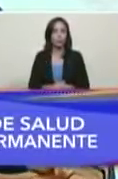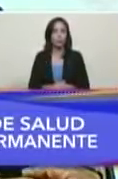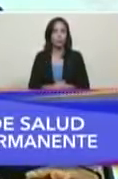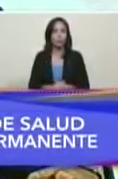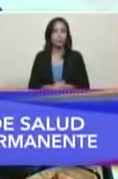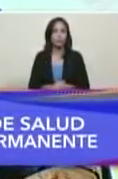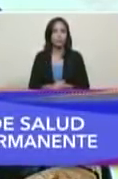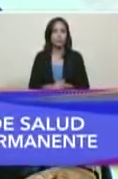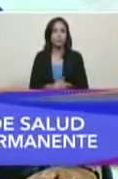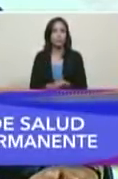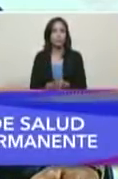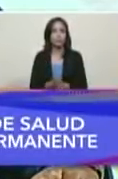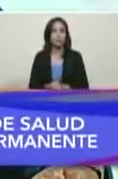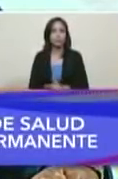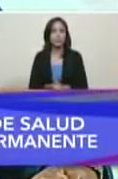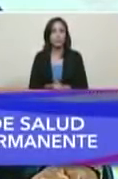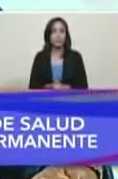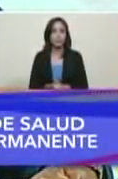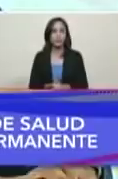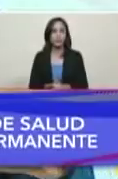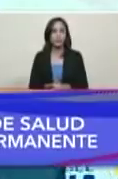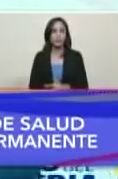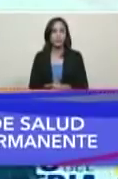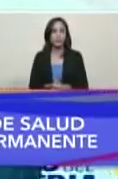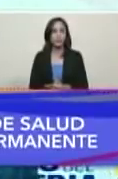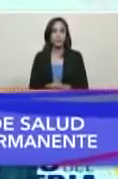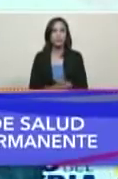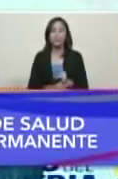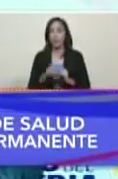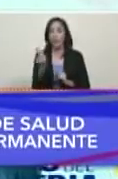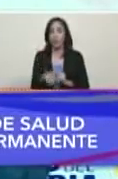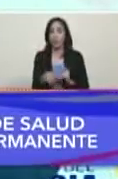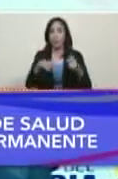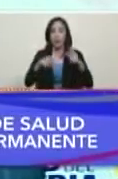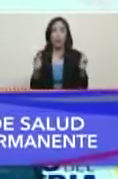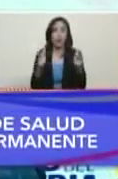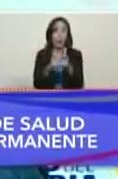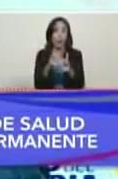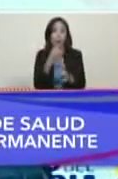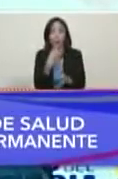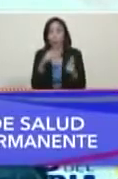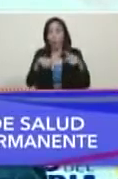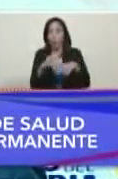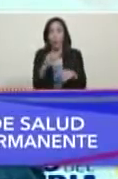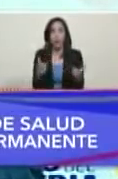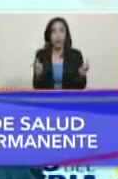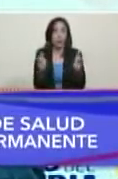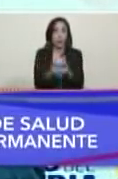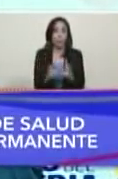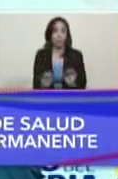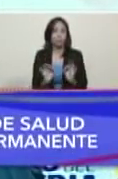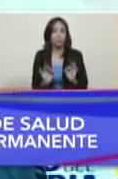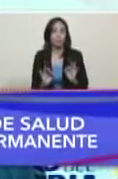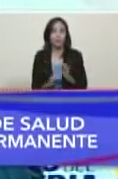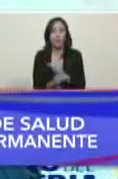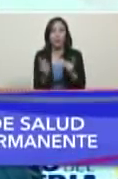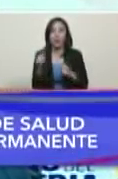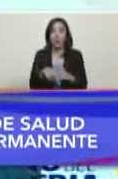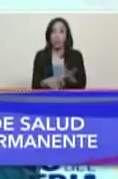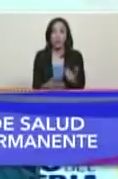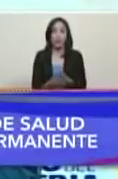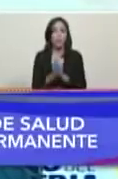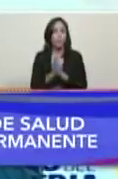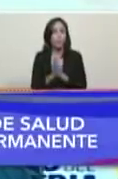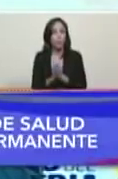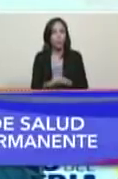Quiero también, en el marco de esta reunión tan hermosa, aprovechar para